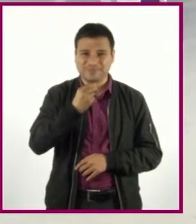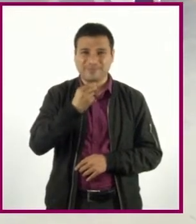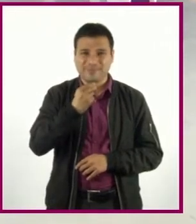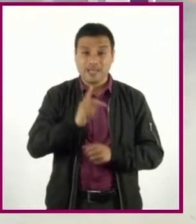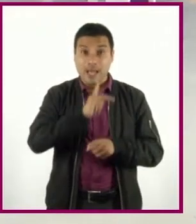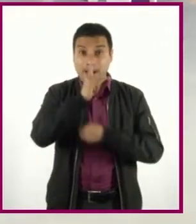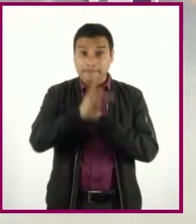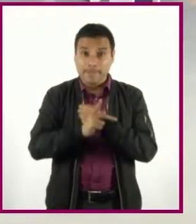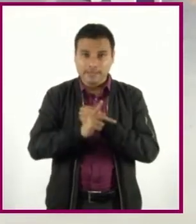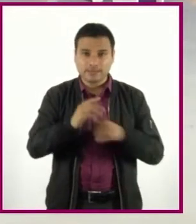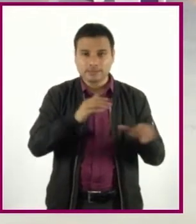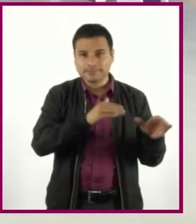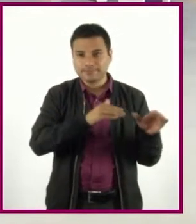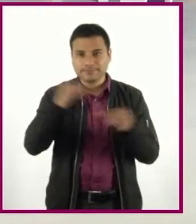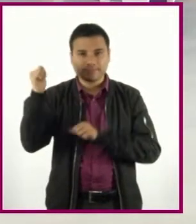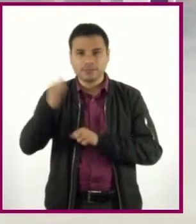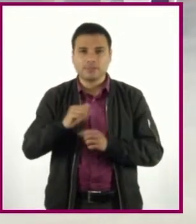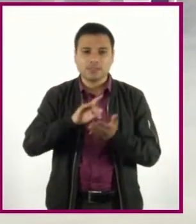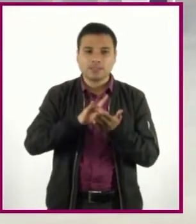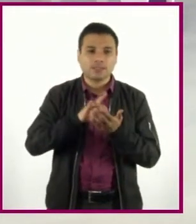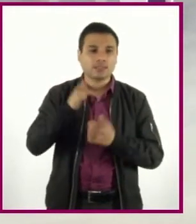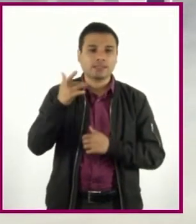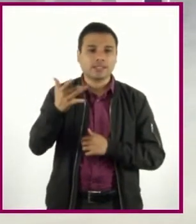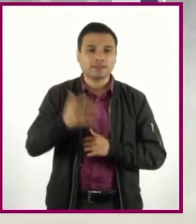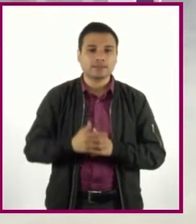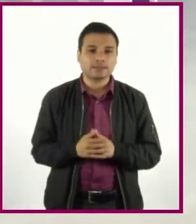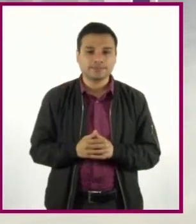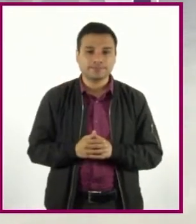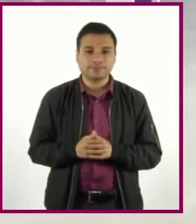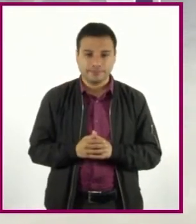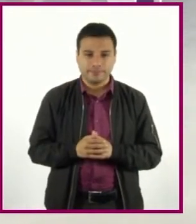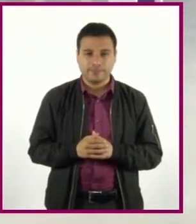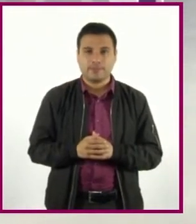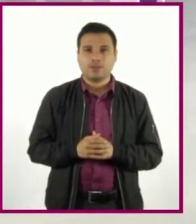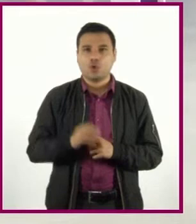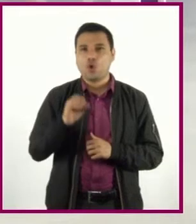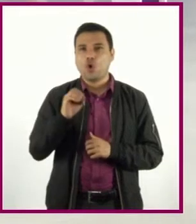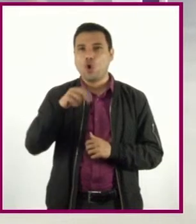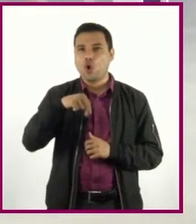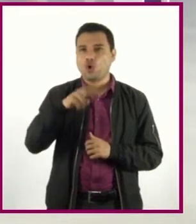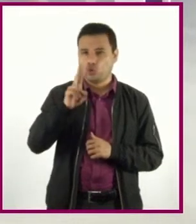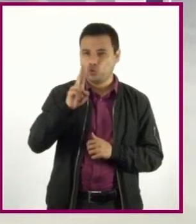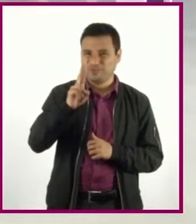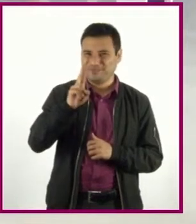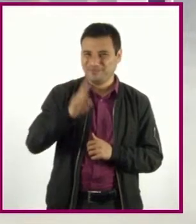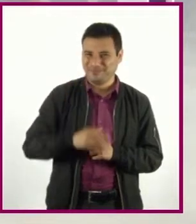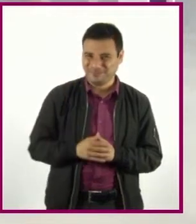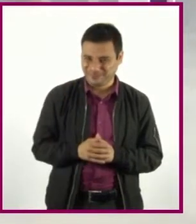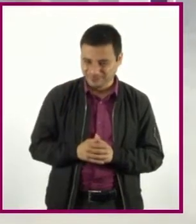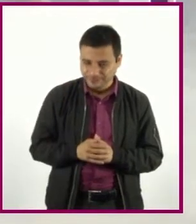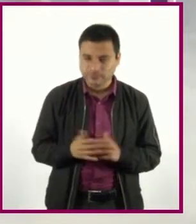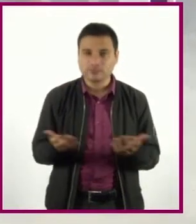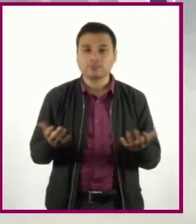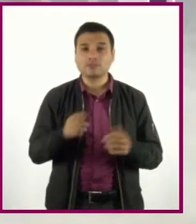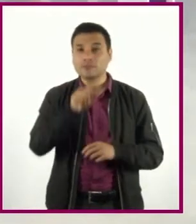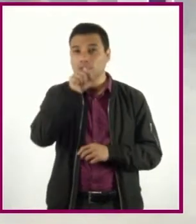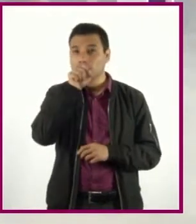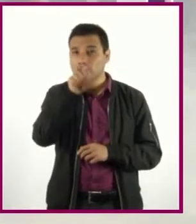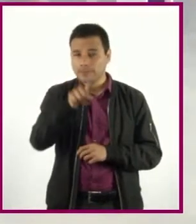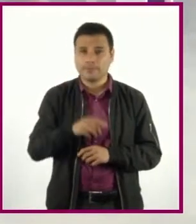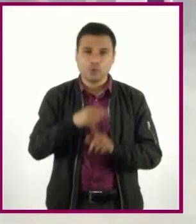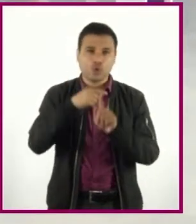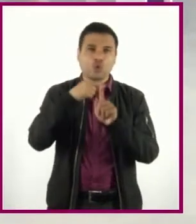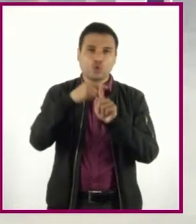con el apoyo de organizaciones como Fondo de las Naciones Unidas para la Infancia, UNICEF, por sus siglas en inglés, y la Cruz